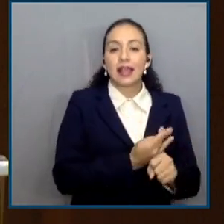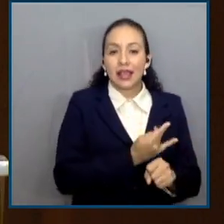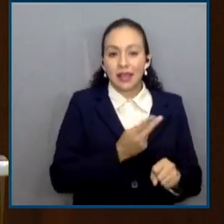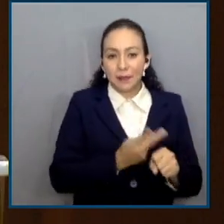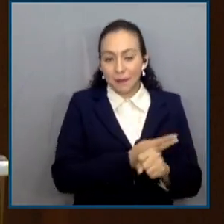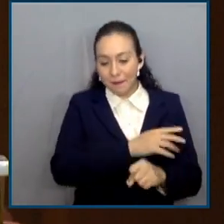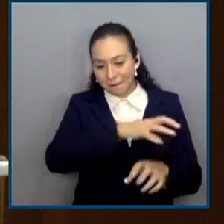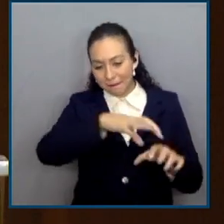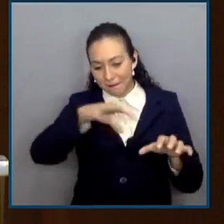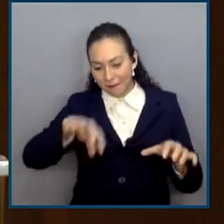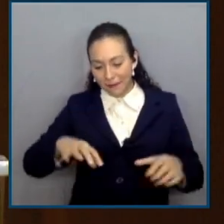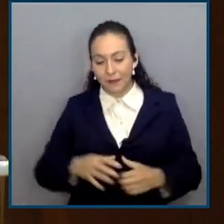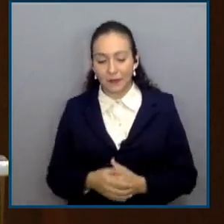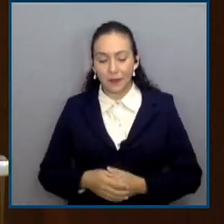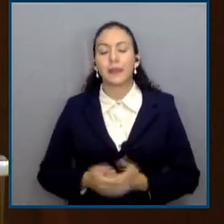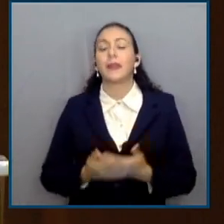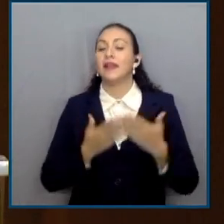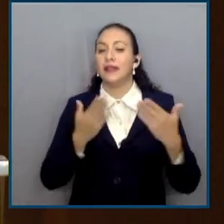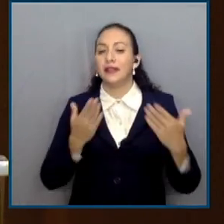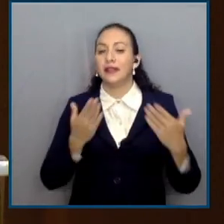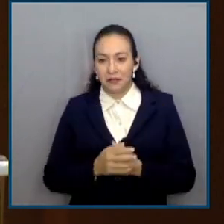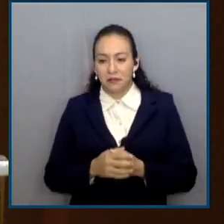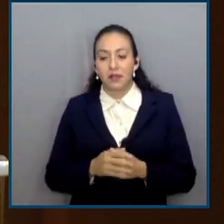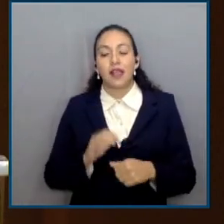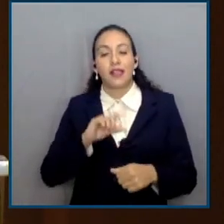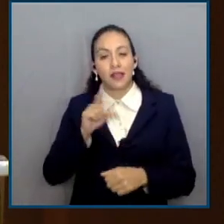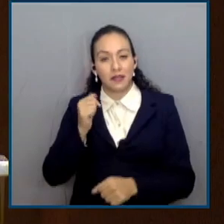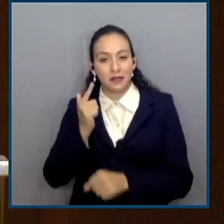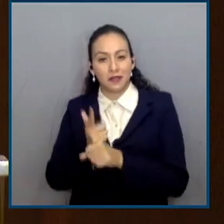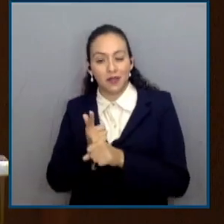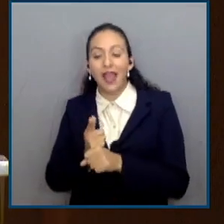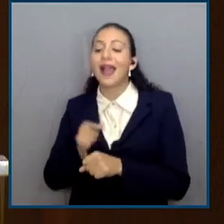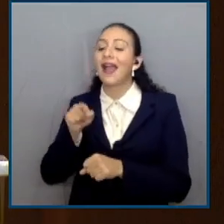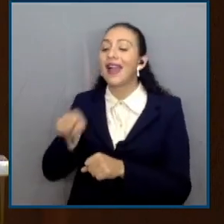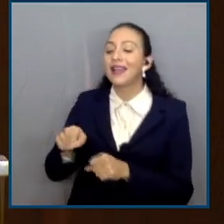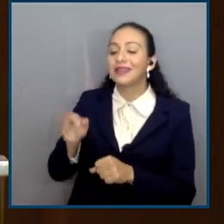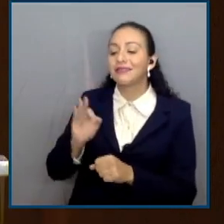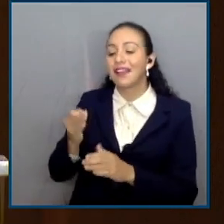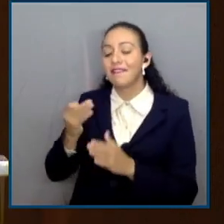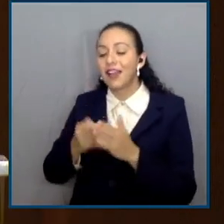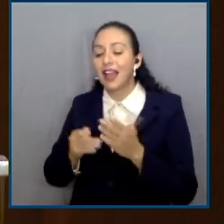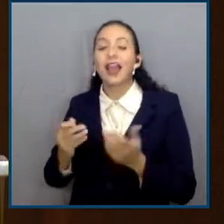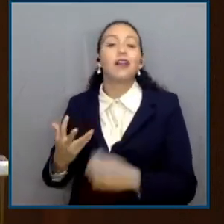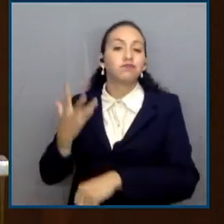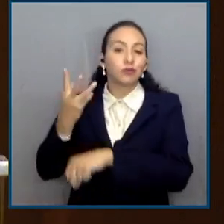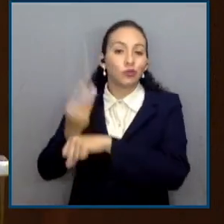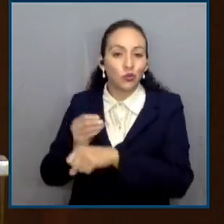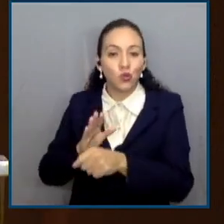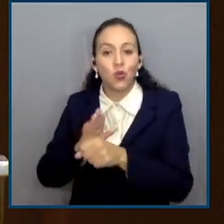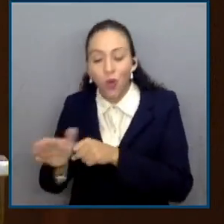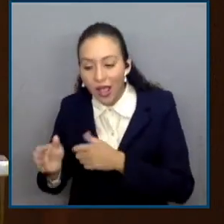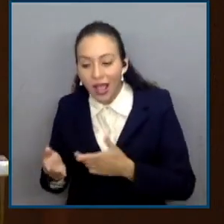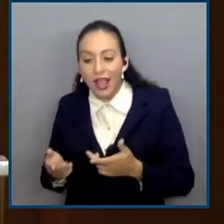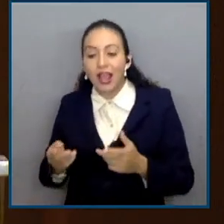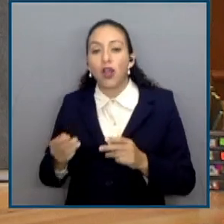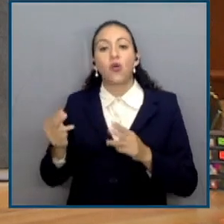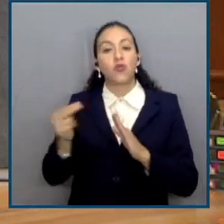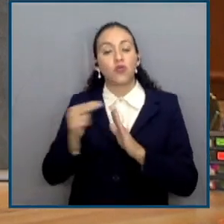pueden revelar muchas situaciones que podrían permitir idear soluciones y diseñar controles normativos y